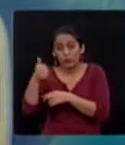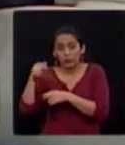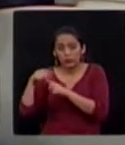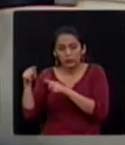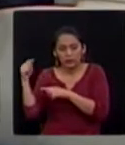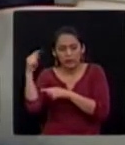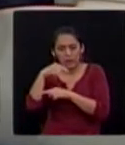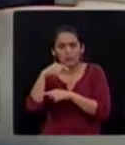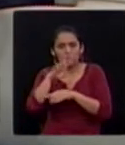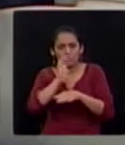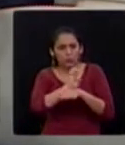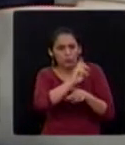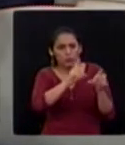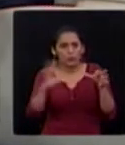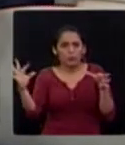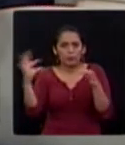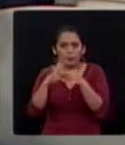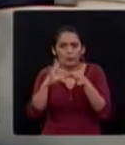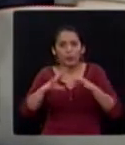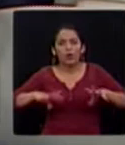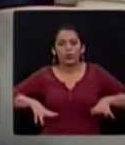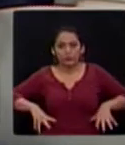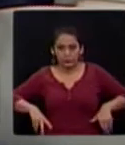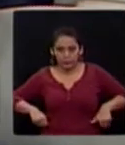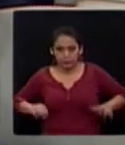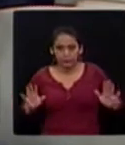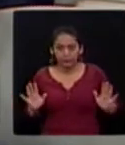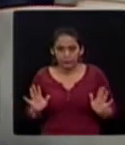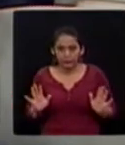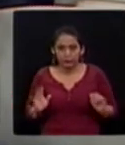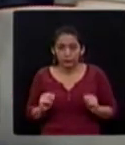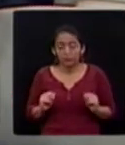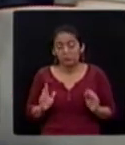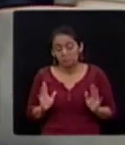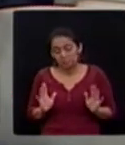Ecuador. Entonces, tarde o temprano la evidencia va a aparecer,